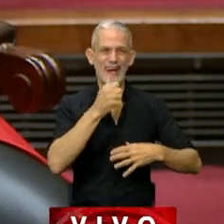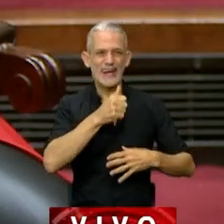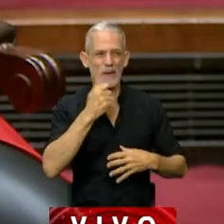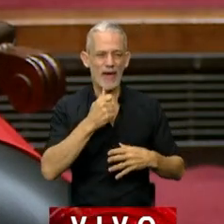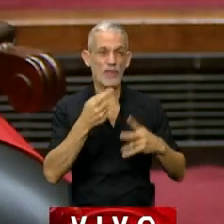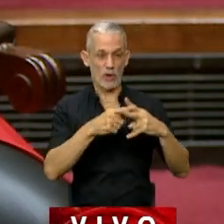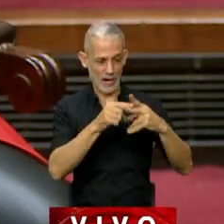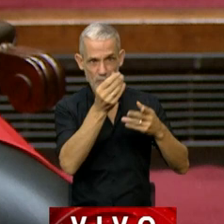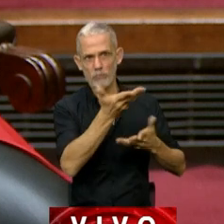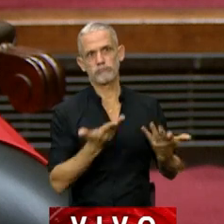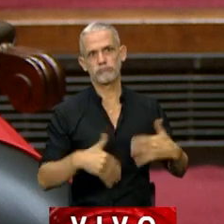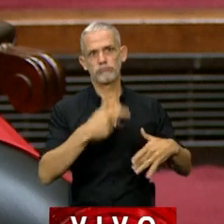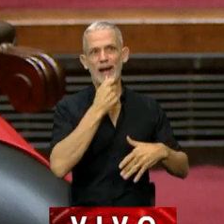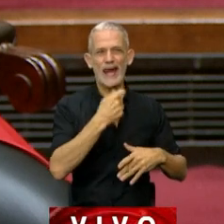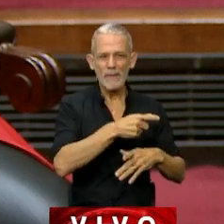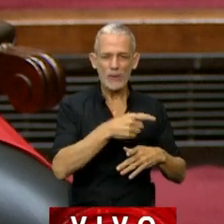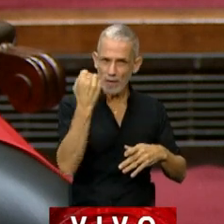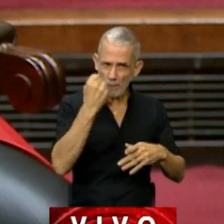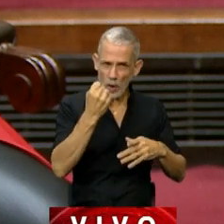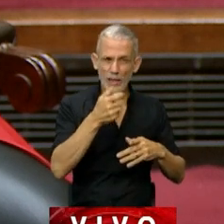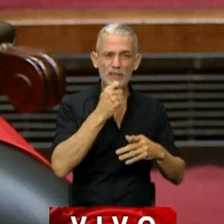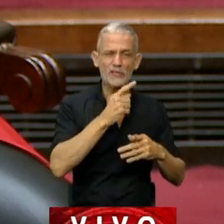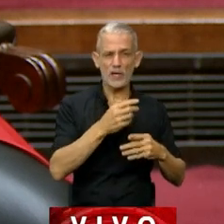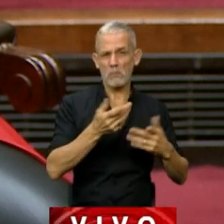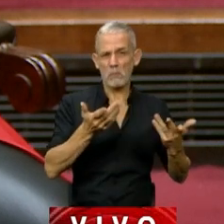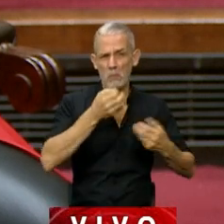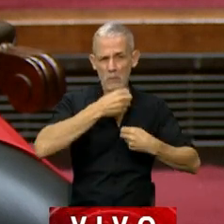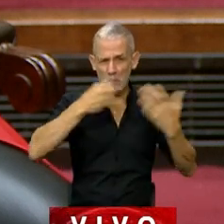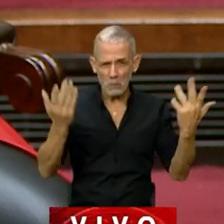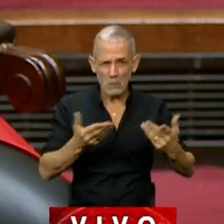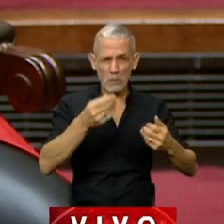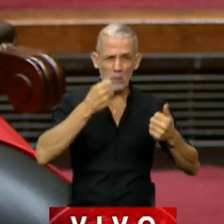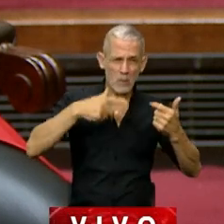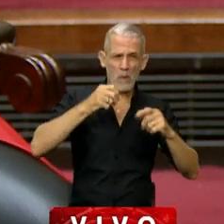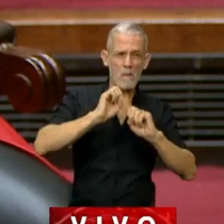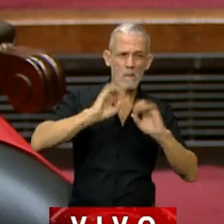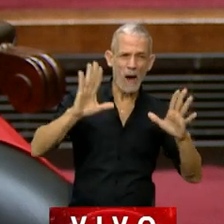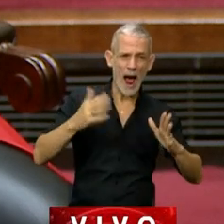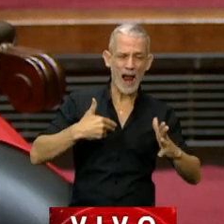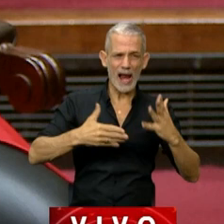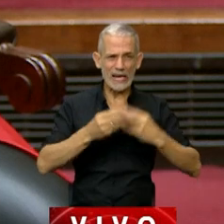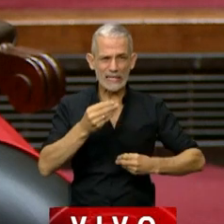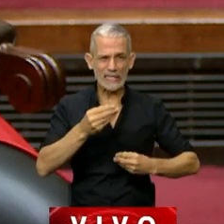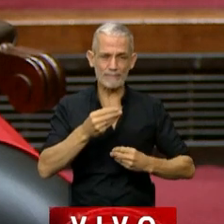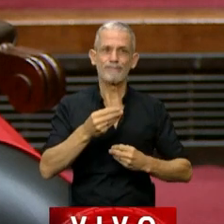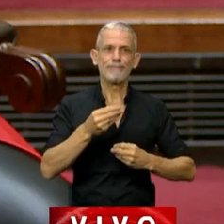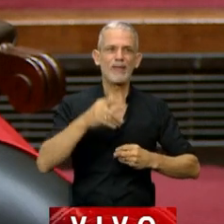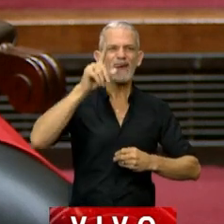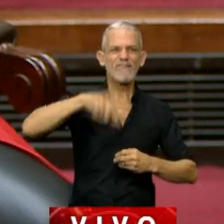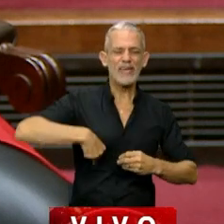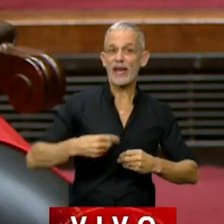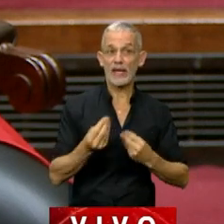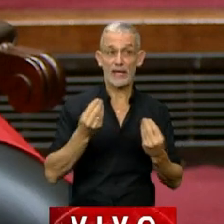a esta herramienta que es tan importante, pero que si terminamos utilizándola mal, se produce